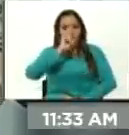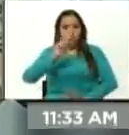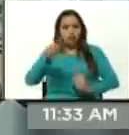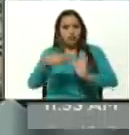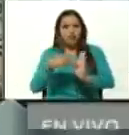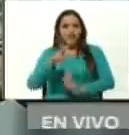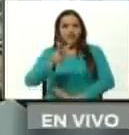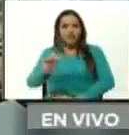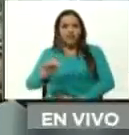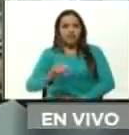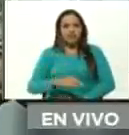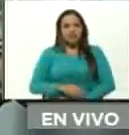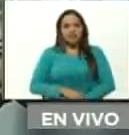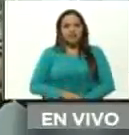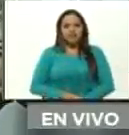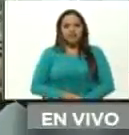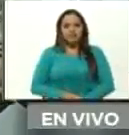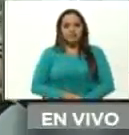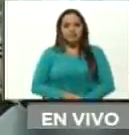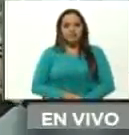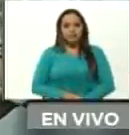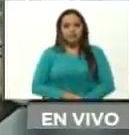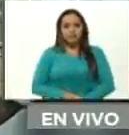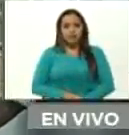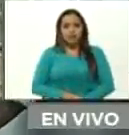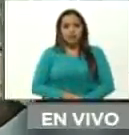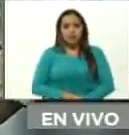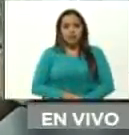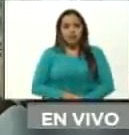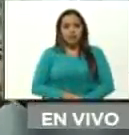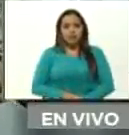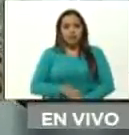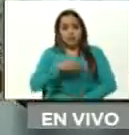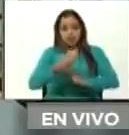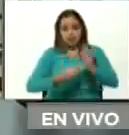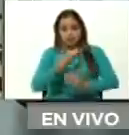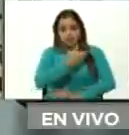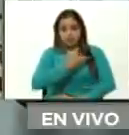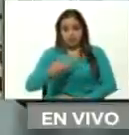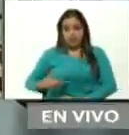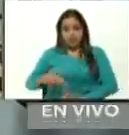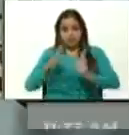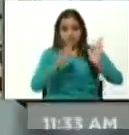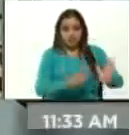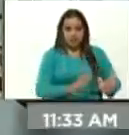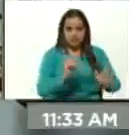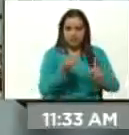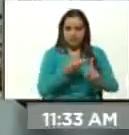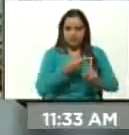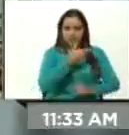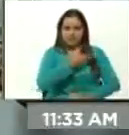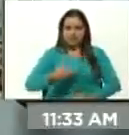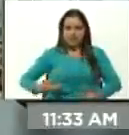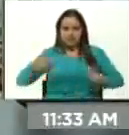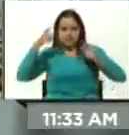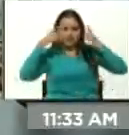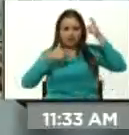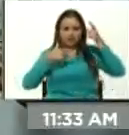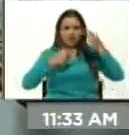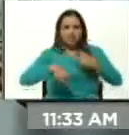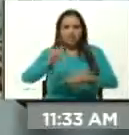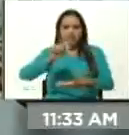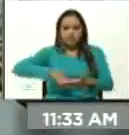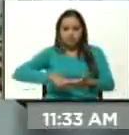2020 bajo el gobierno, bajo la presidencia de Hugo Chávez, se